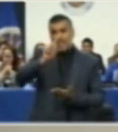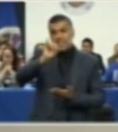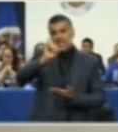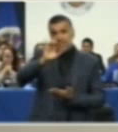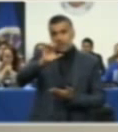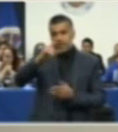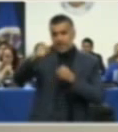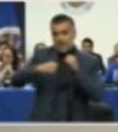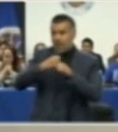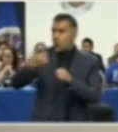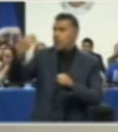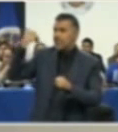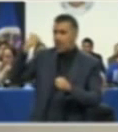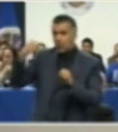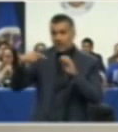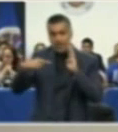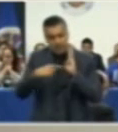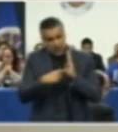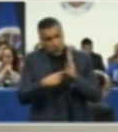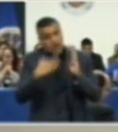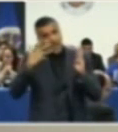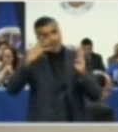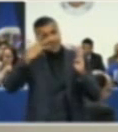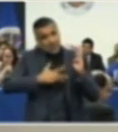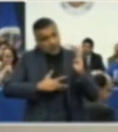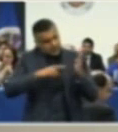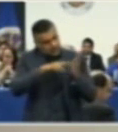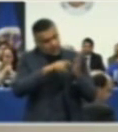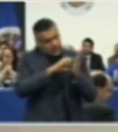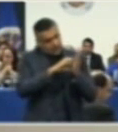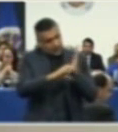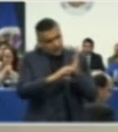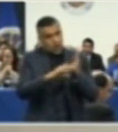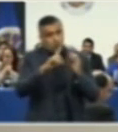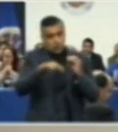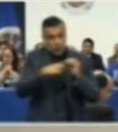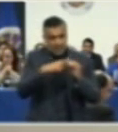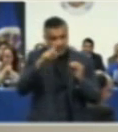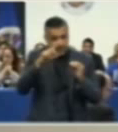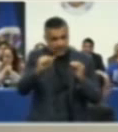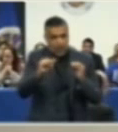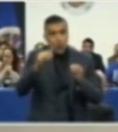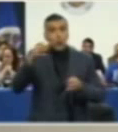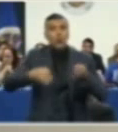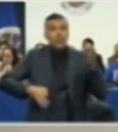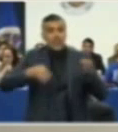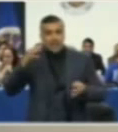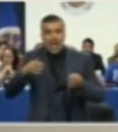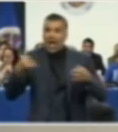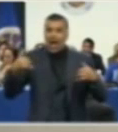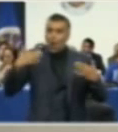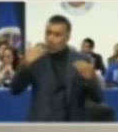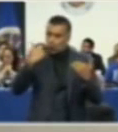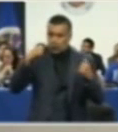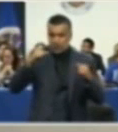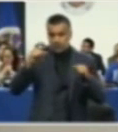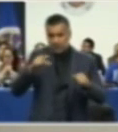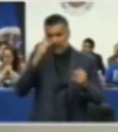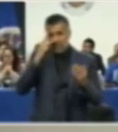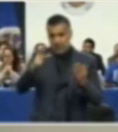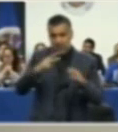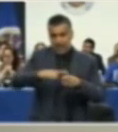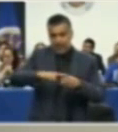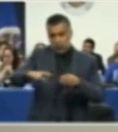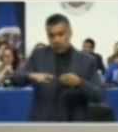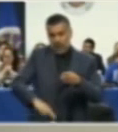del año pasado, pero que lamentablemente en la parte medular referida a capacidad jurídica aún no es posible ver